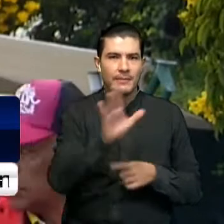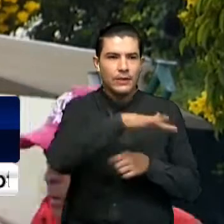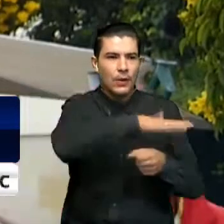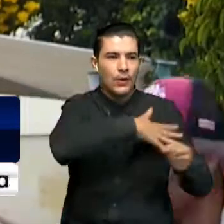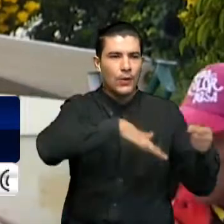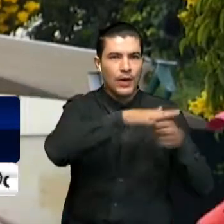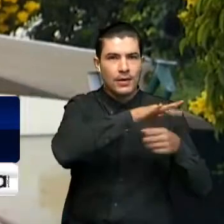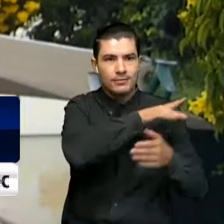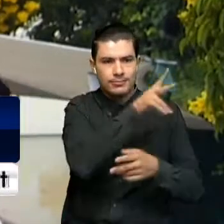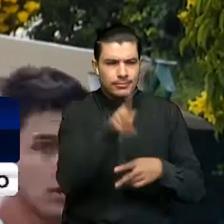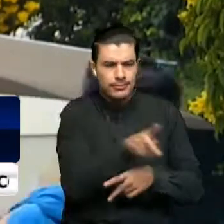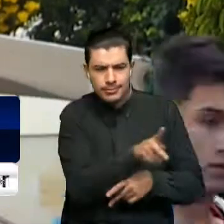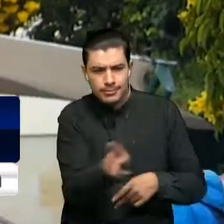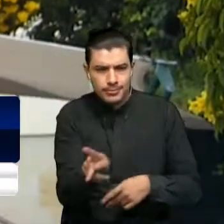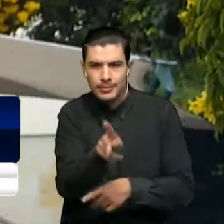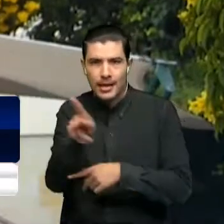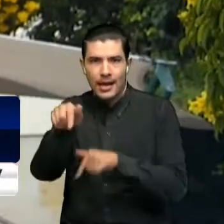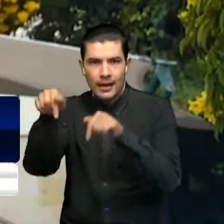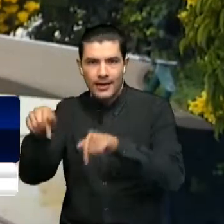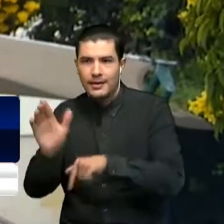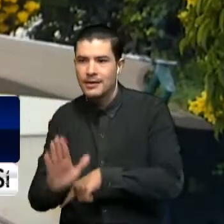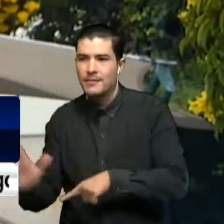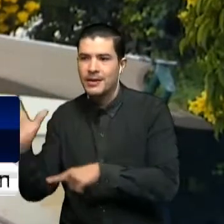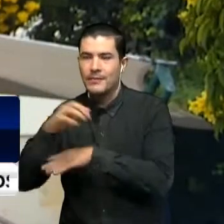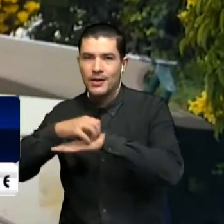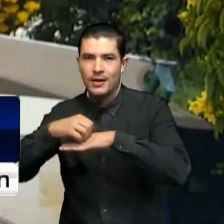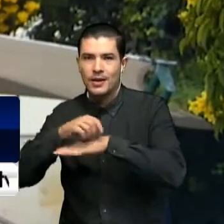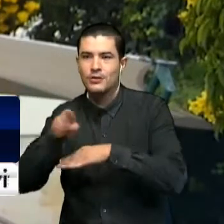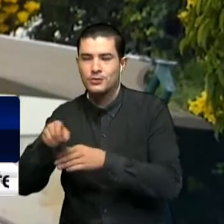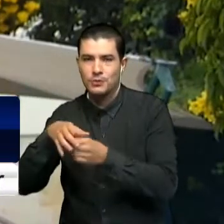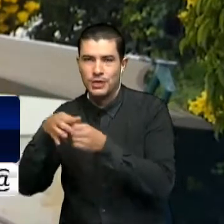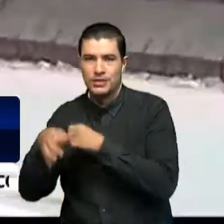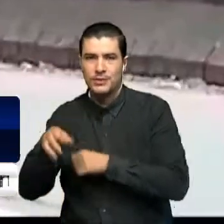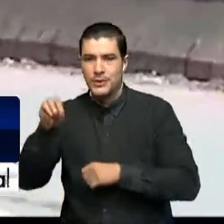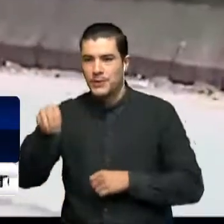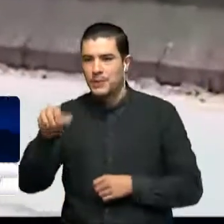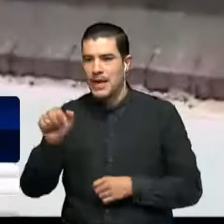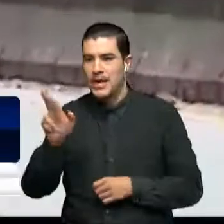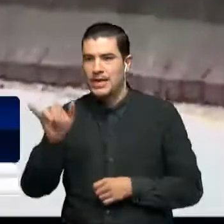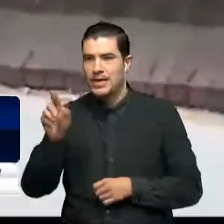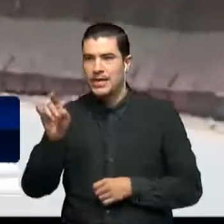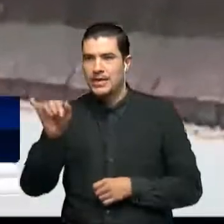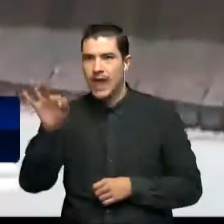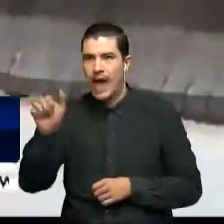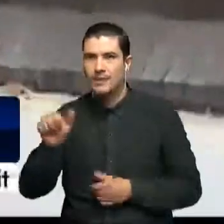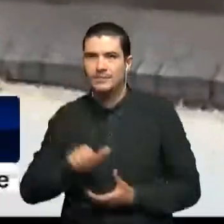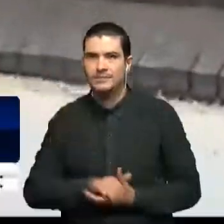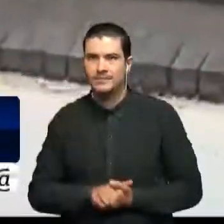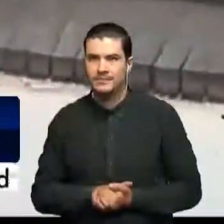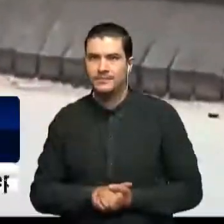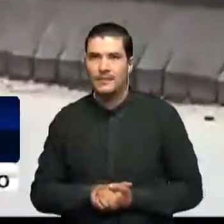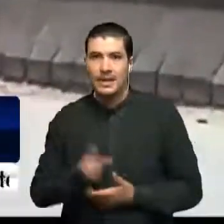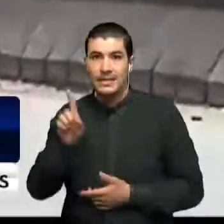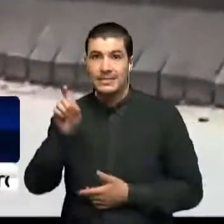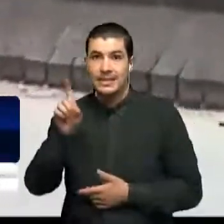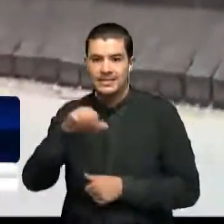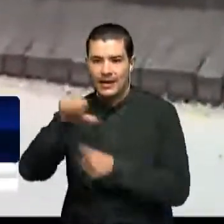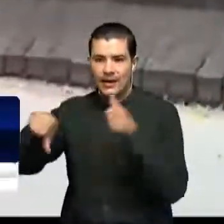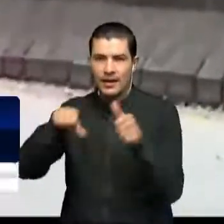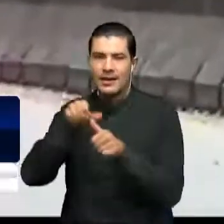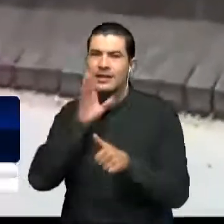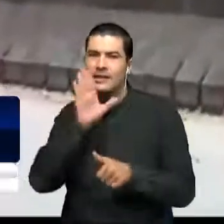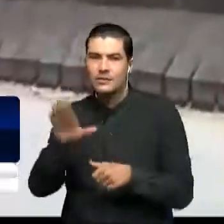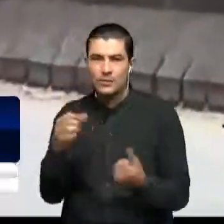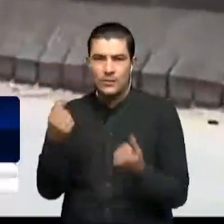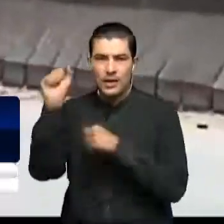llegó al departamento del tolima en la localidad de la sexta etapa del clásico rcn la conquistó rafael